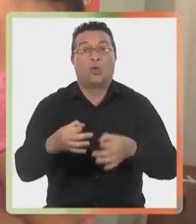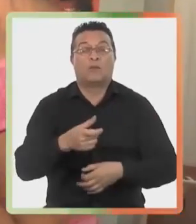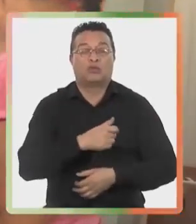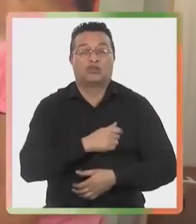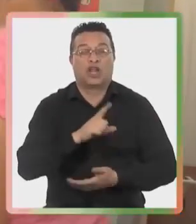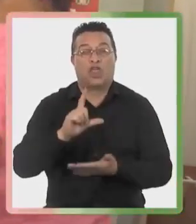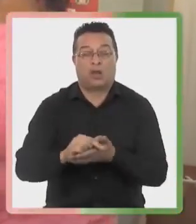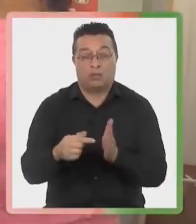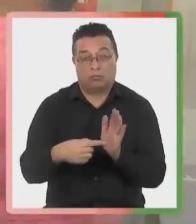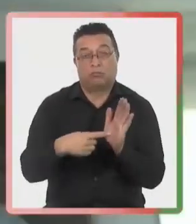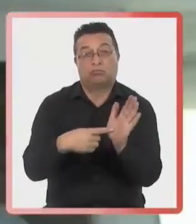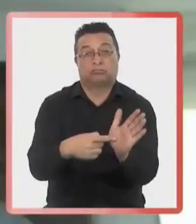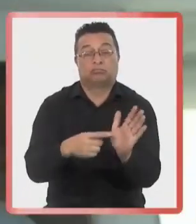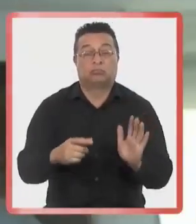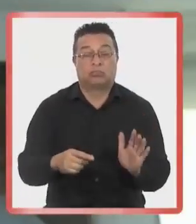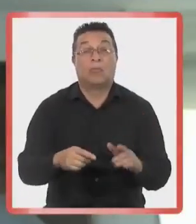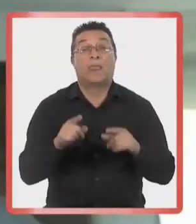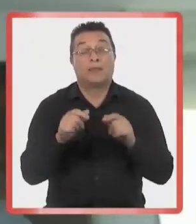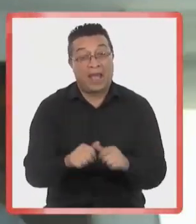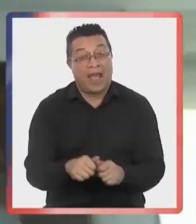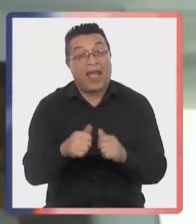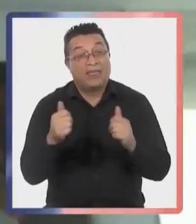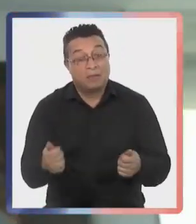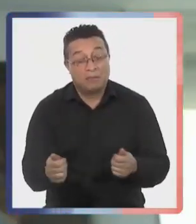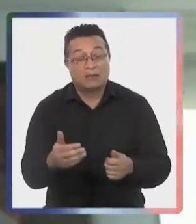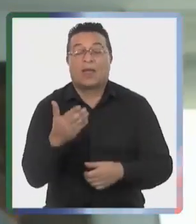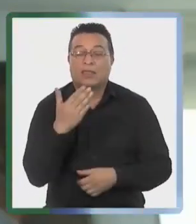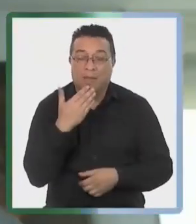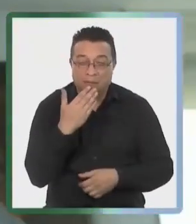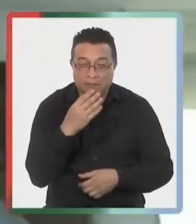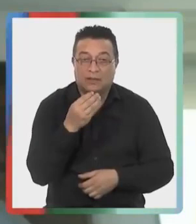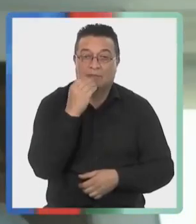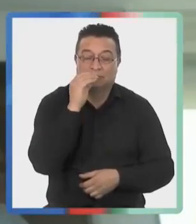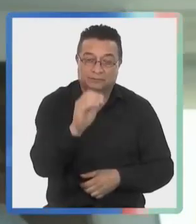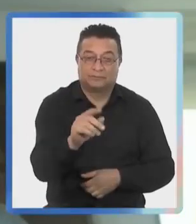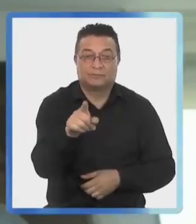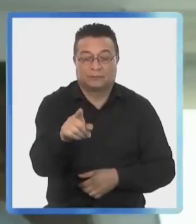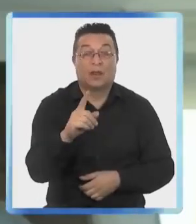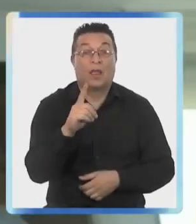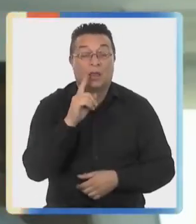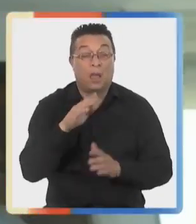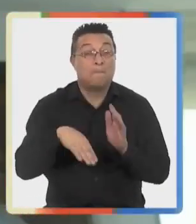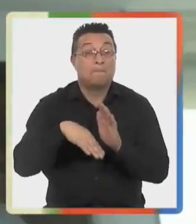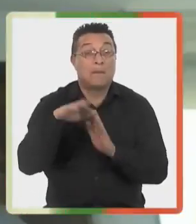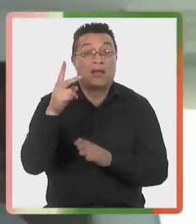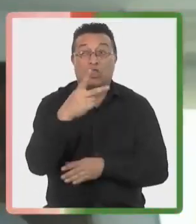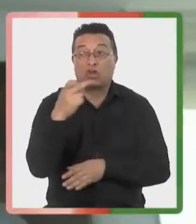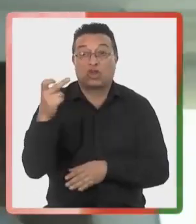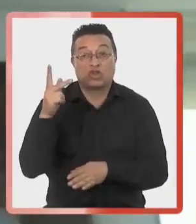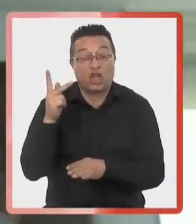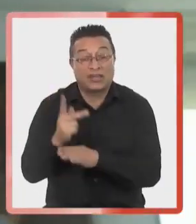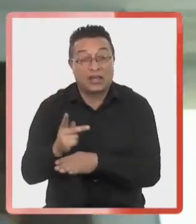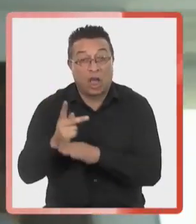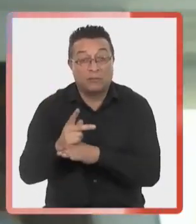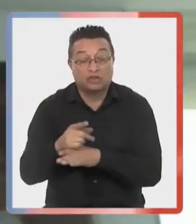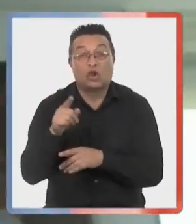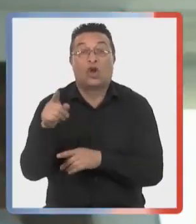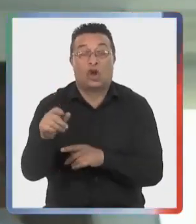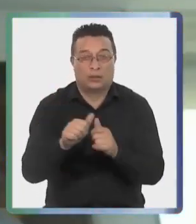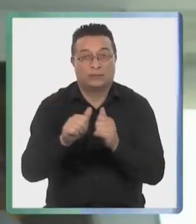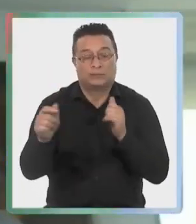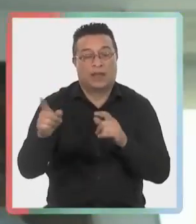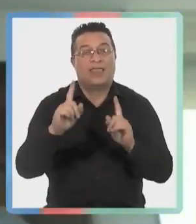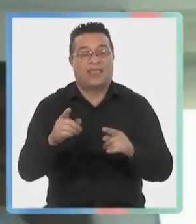policía local demostrarles. Adicionalmente, como te decía, los que estén a más de 200 kilómetros, y se recomienda ese día